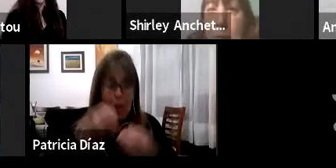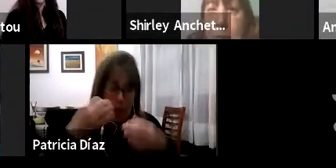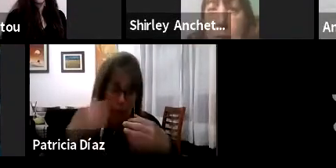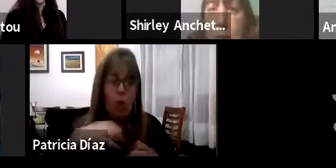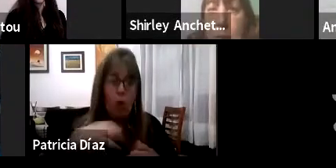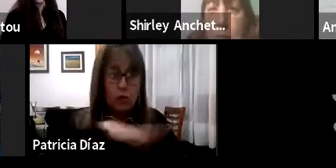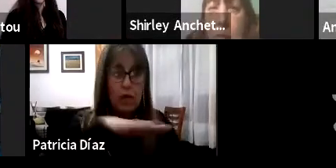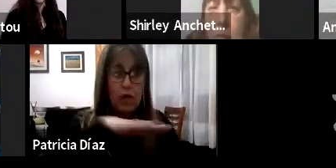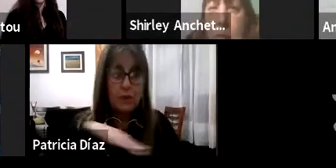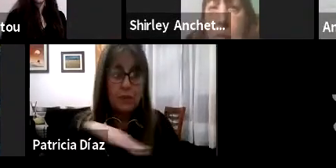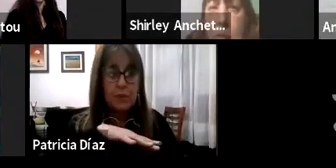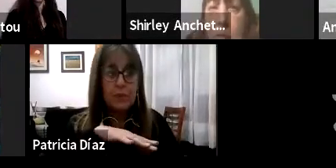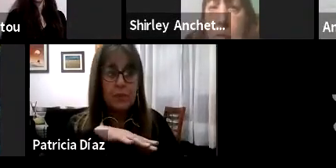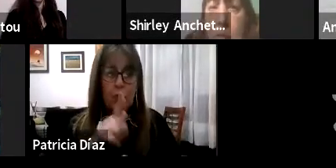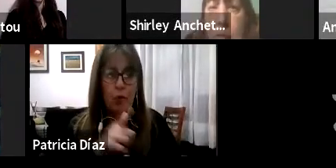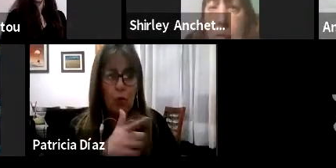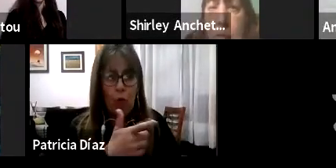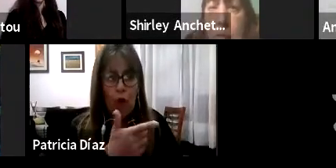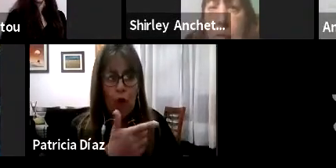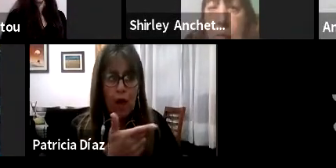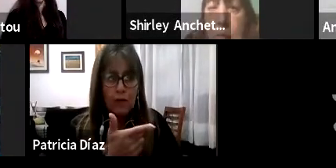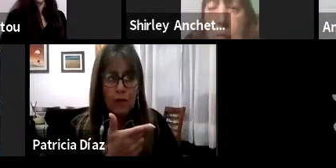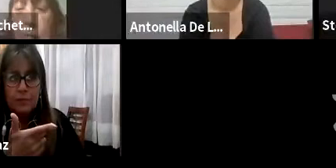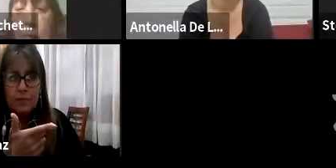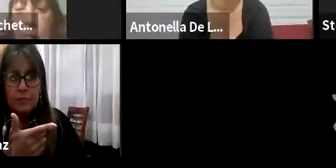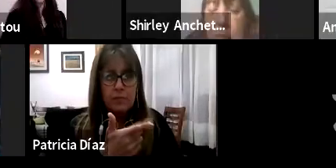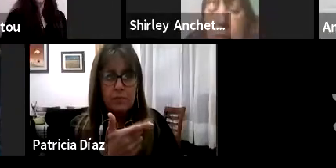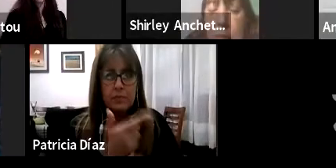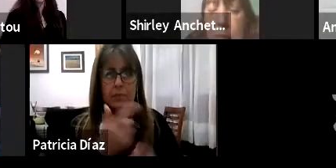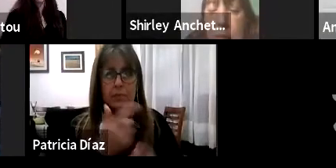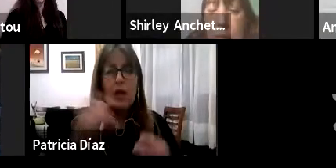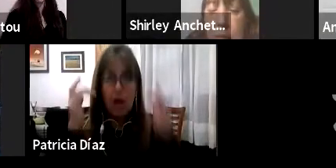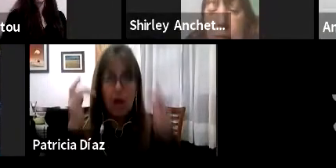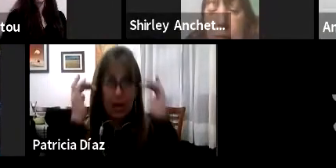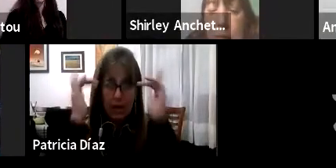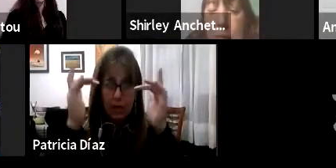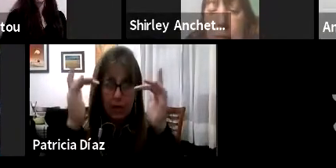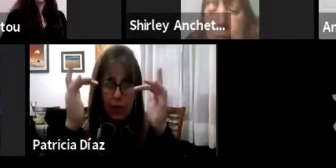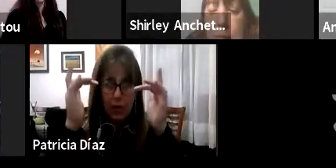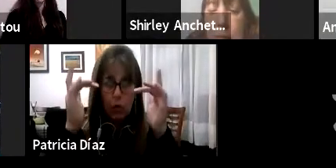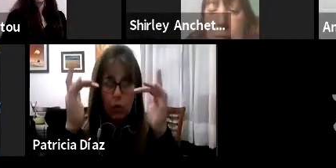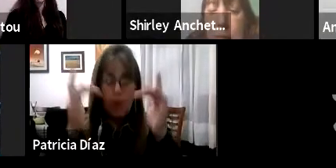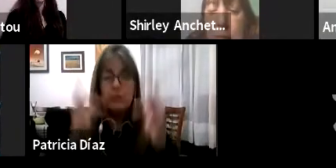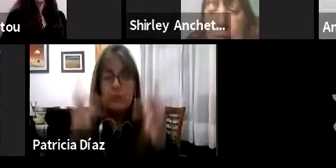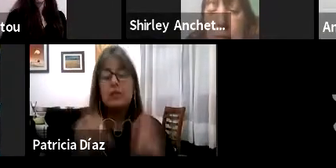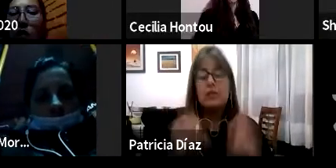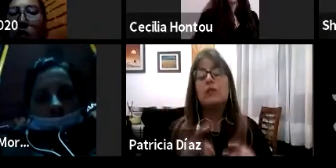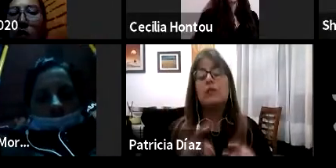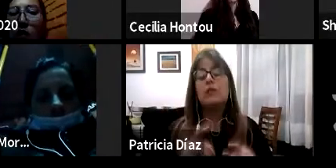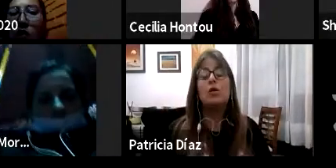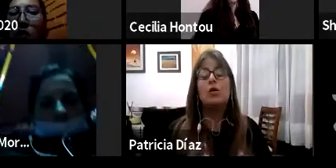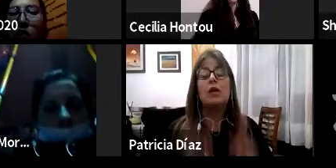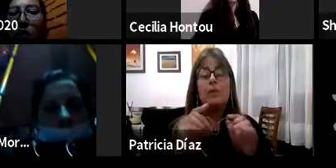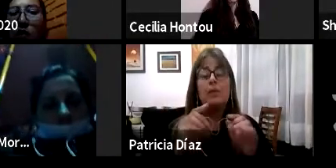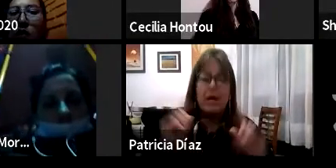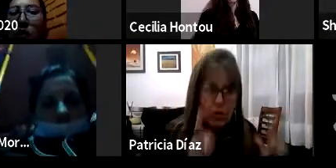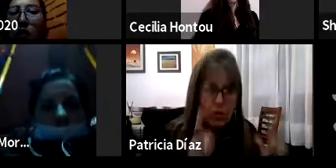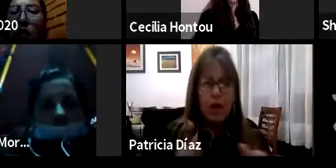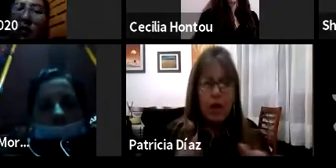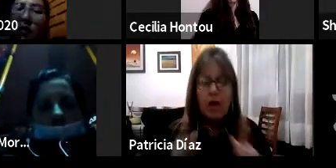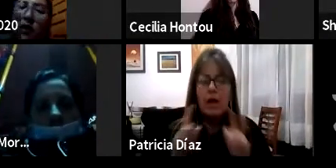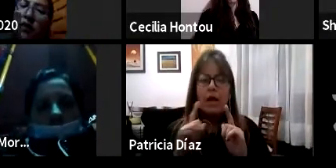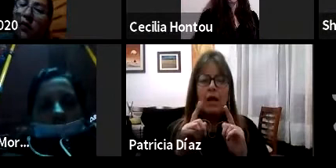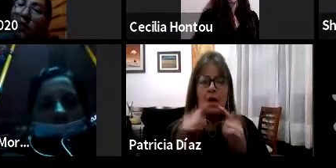Que la propia sociedad no hay, ¿no? Tanto a nivel educativo como a nivel recreativo, como, bueno, en una serie